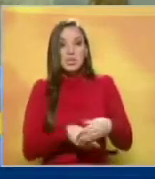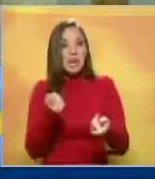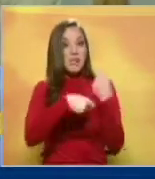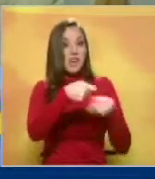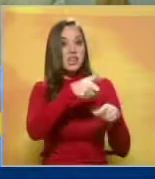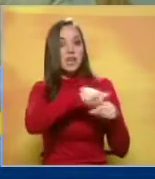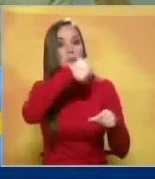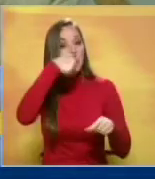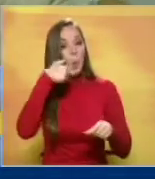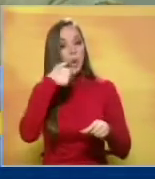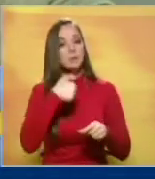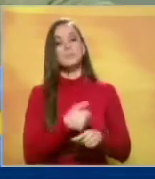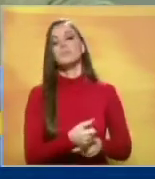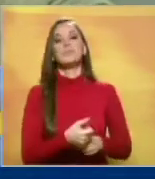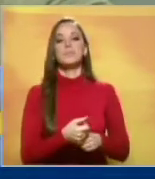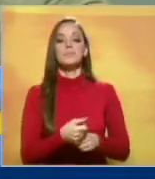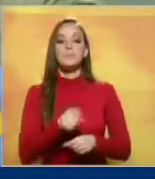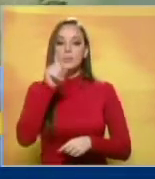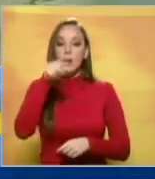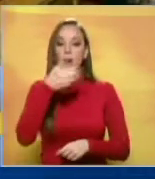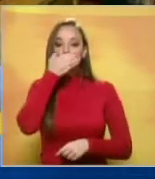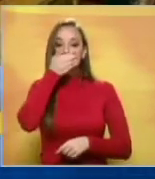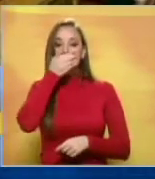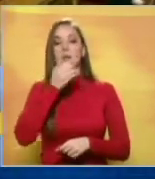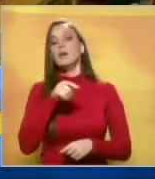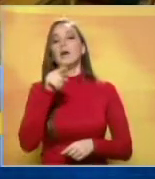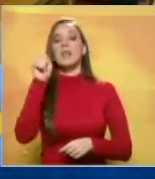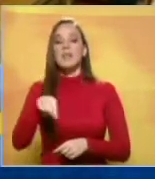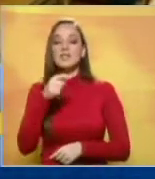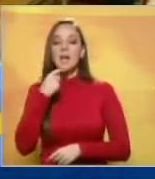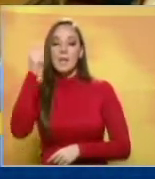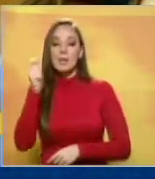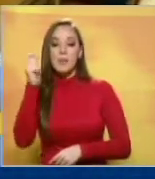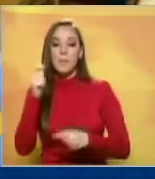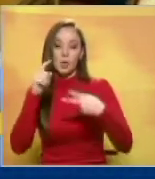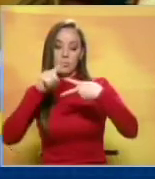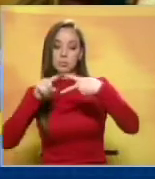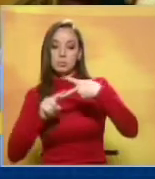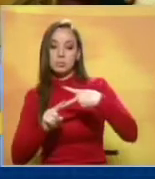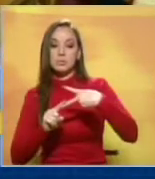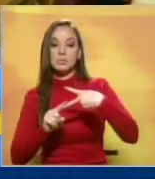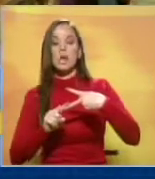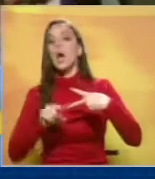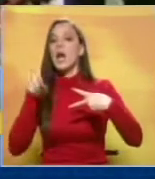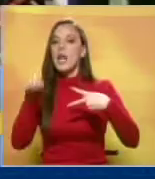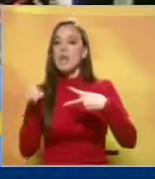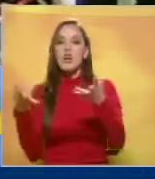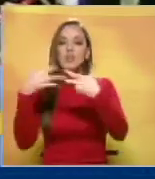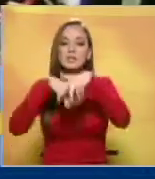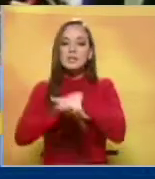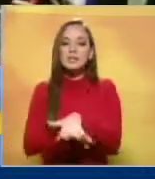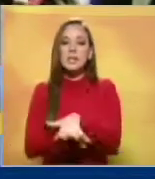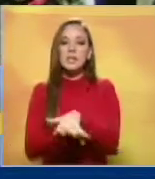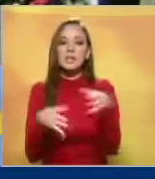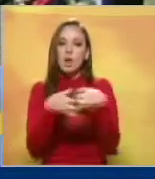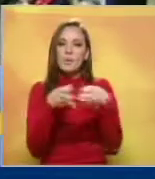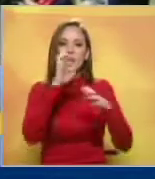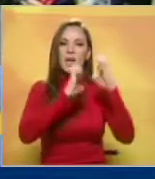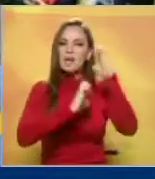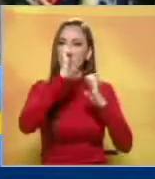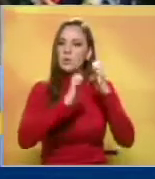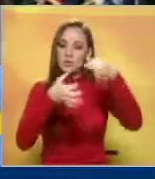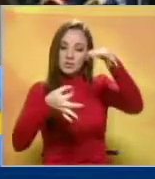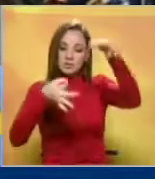el primer vicepresidente de la asamblea nacional informó que los diputados ricardo sanguino y ramón lobo serán los integrantes del comité de evaluación de